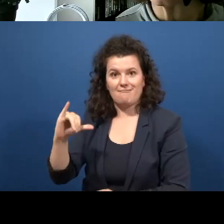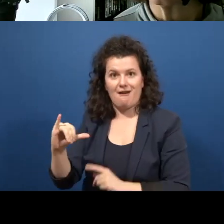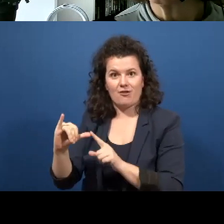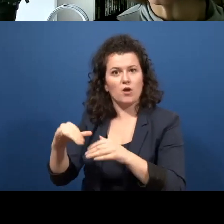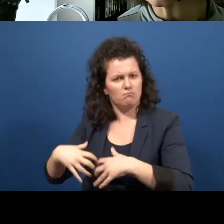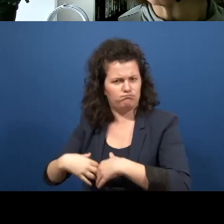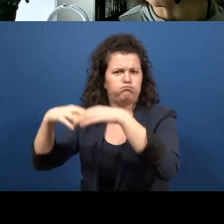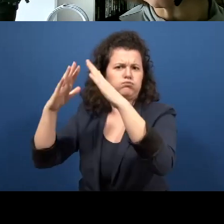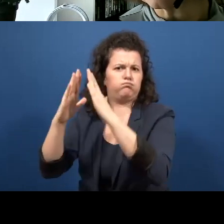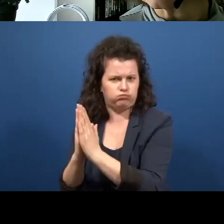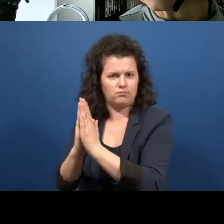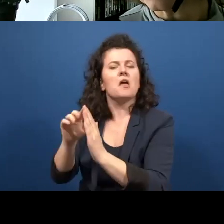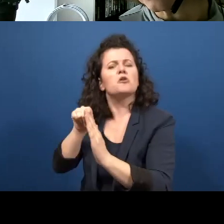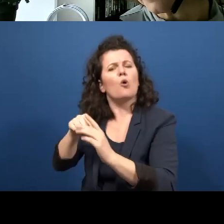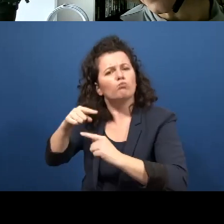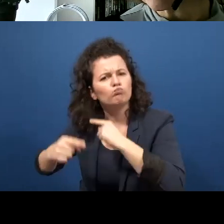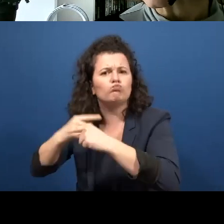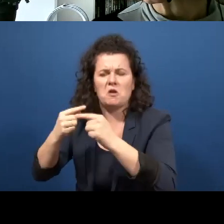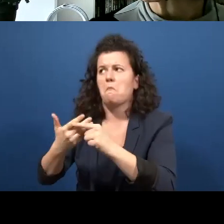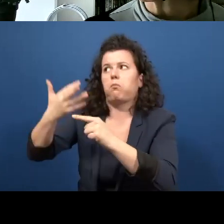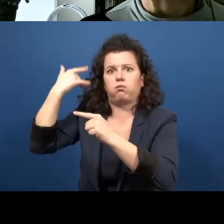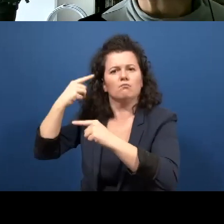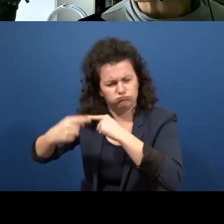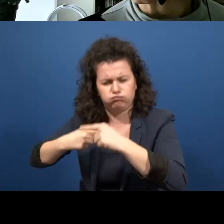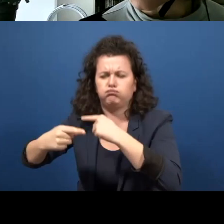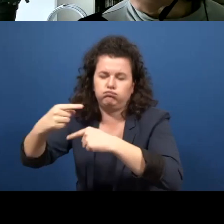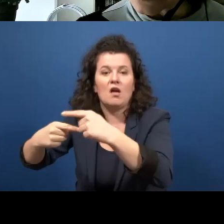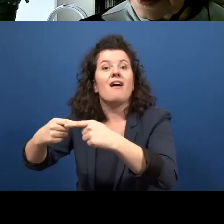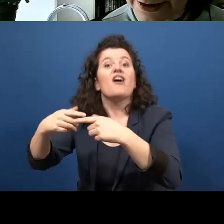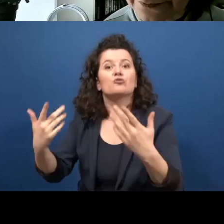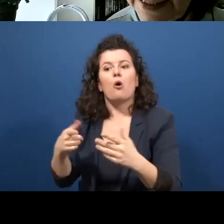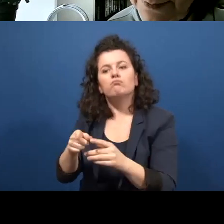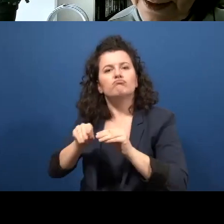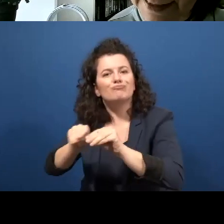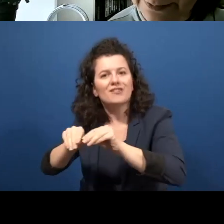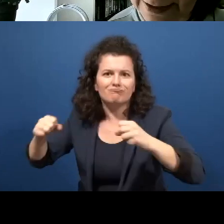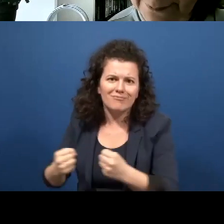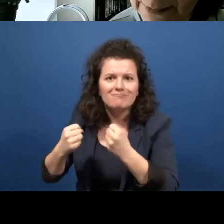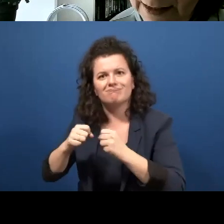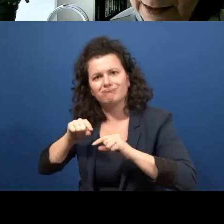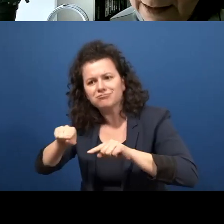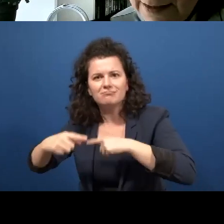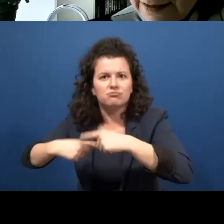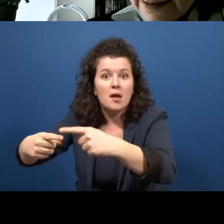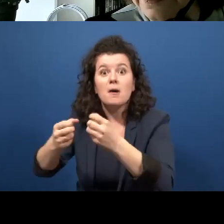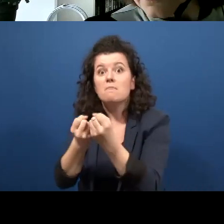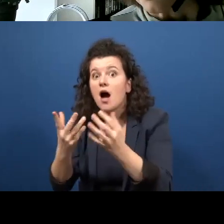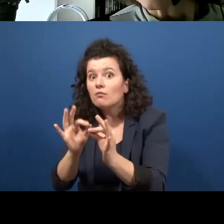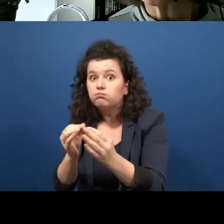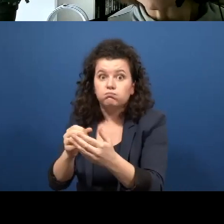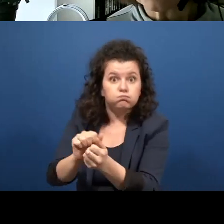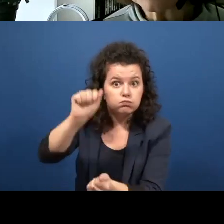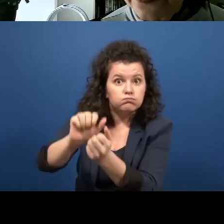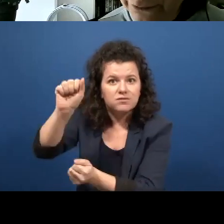Nosotros proporcionamos recursos financieros y también sesiones de formación hace un